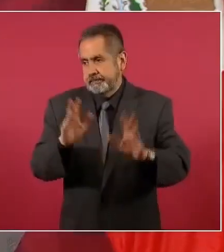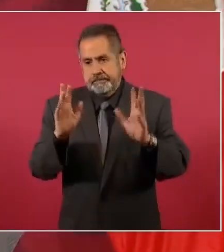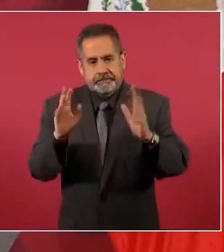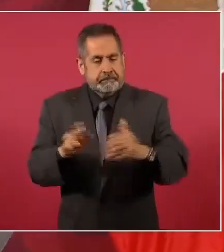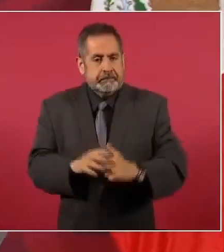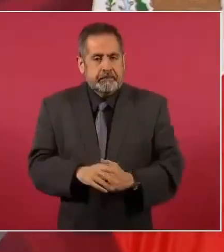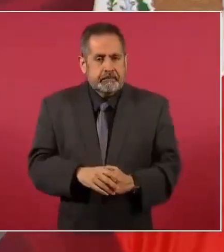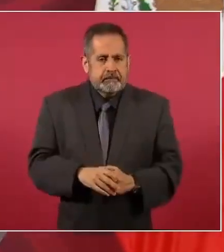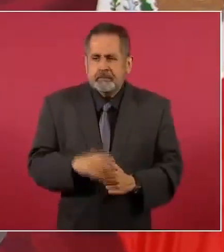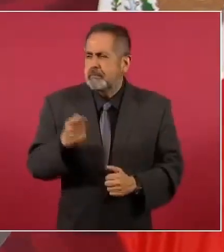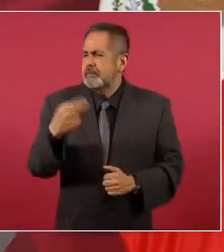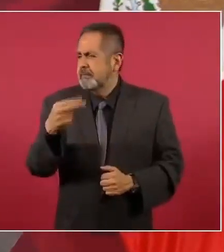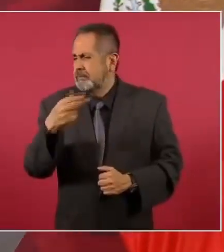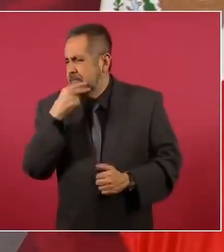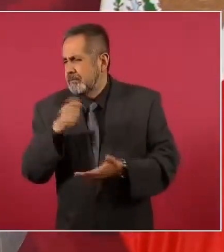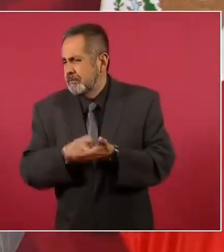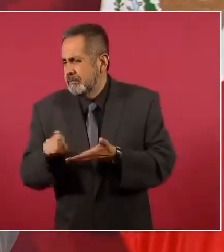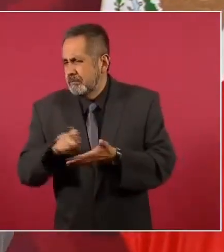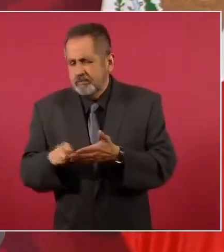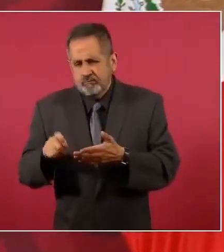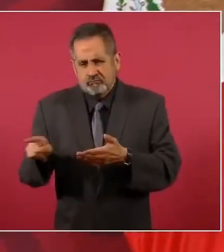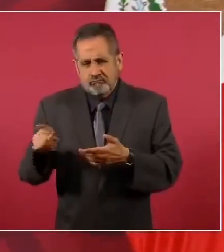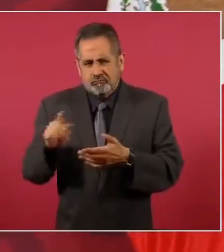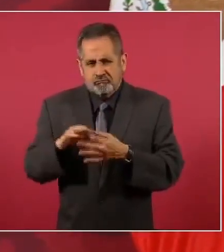¿Cómo se llama el escritor liberal?